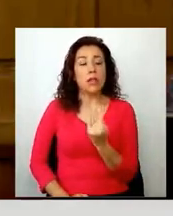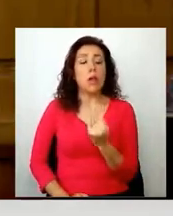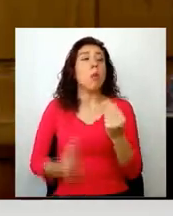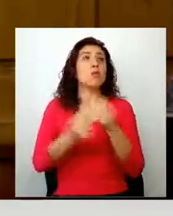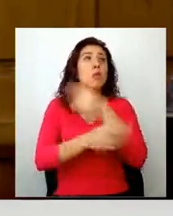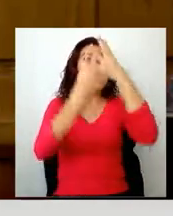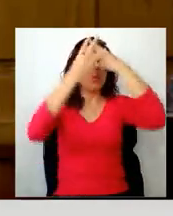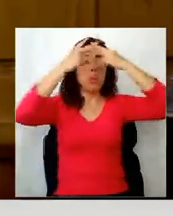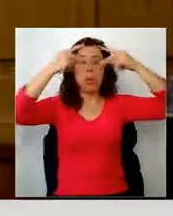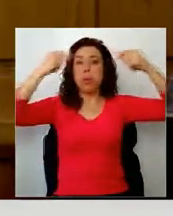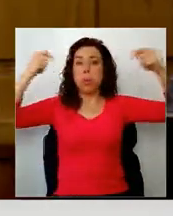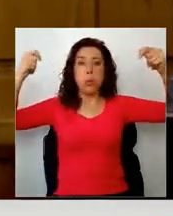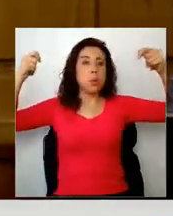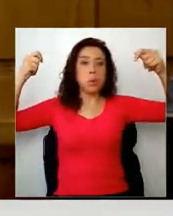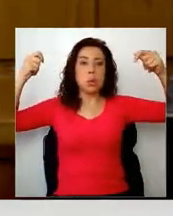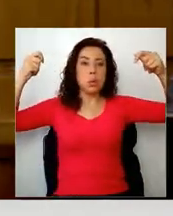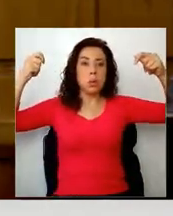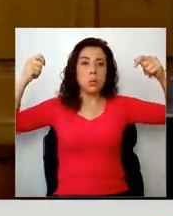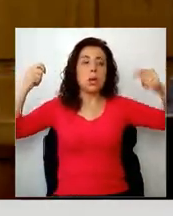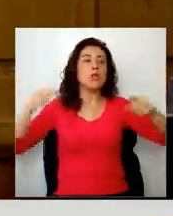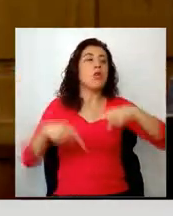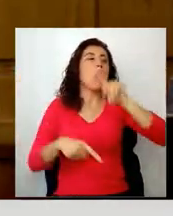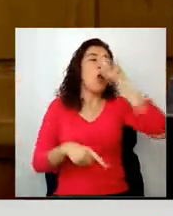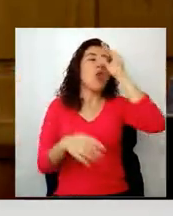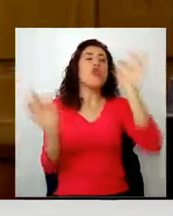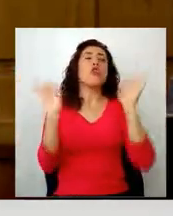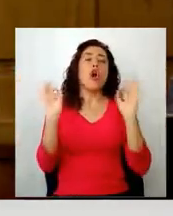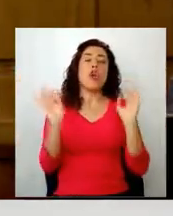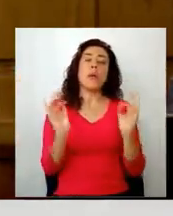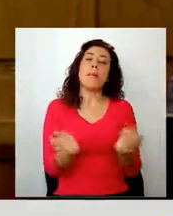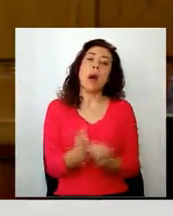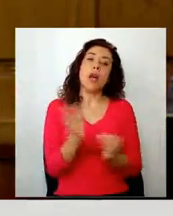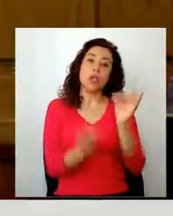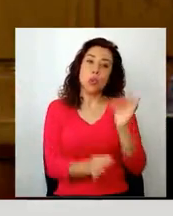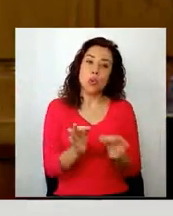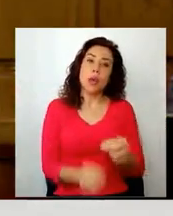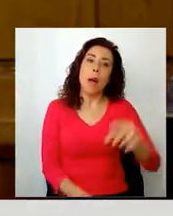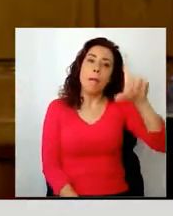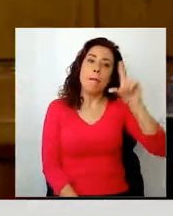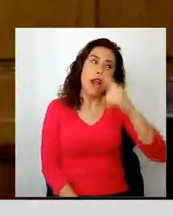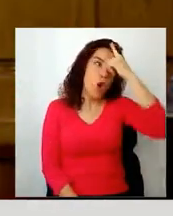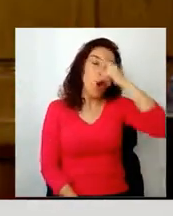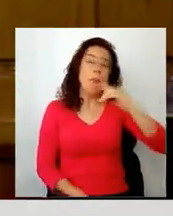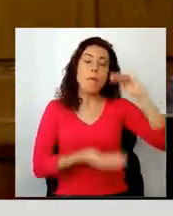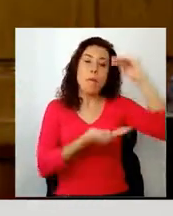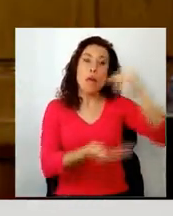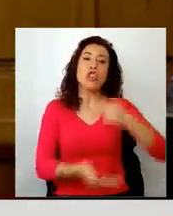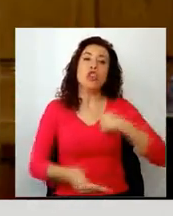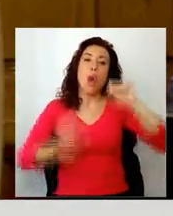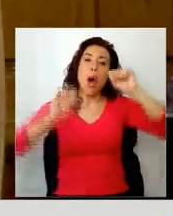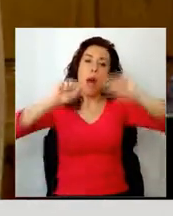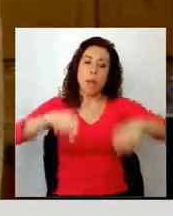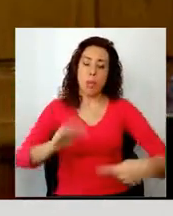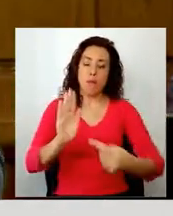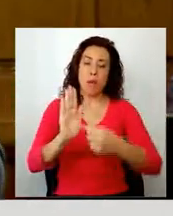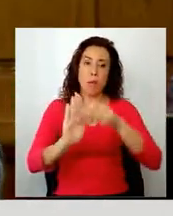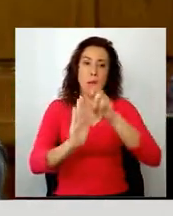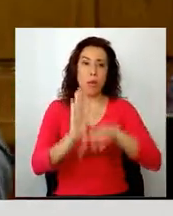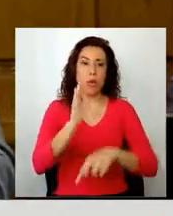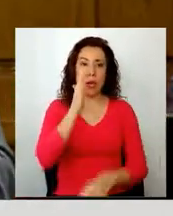muchas más veces normalizada más justicia menos monumentos voy a probar este proyecto Gracias presidenta